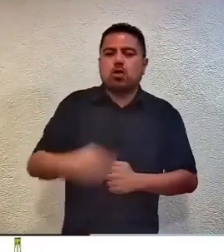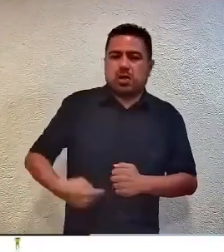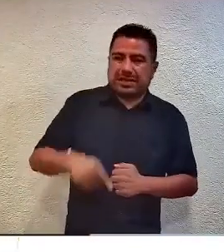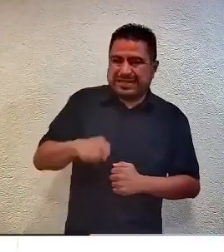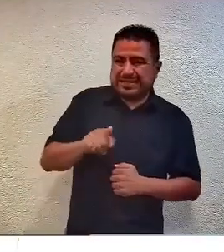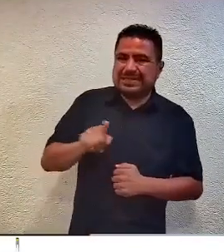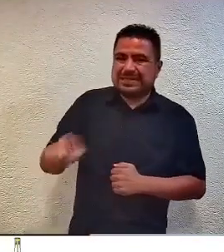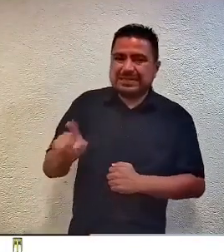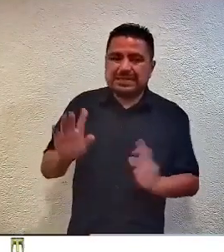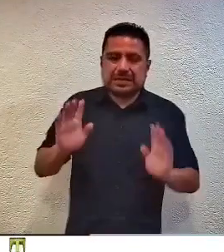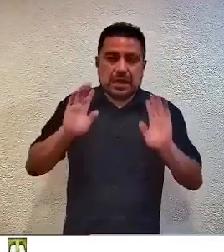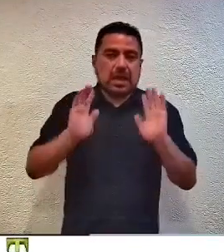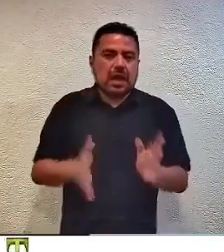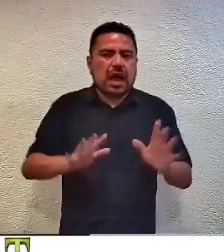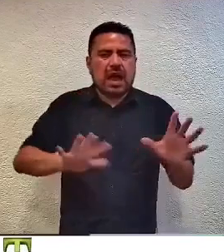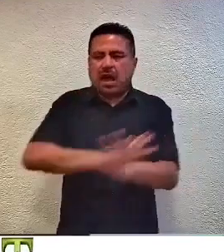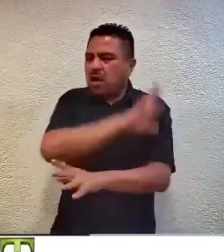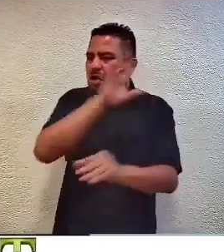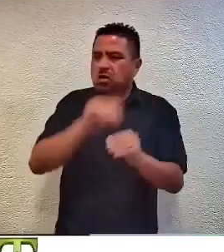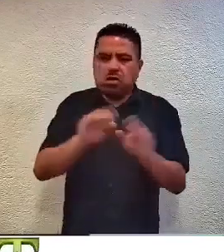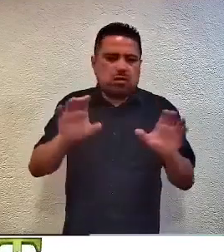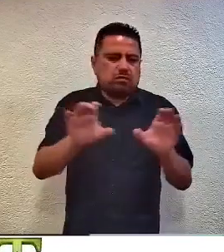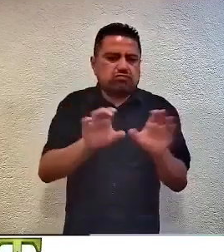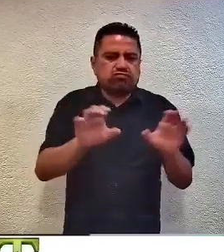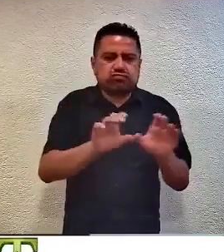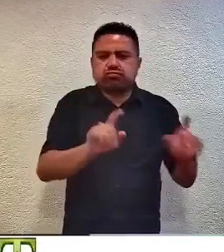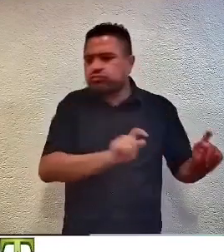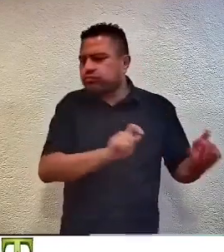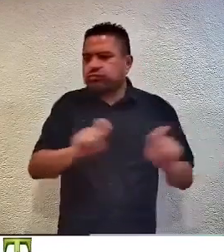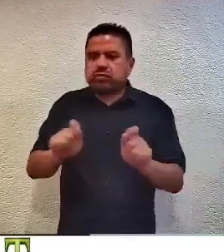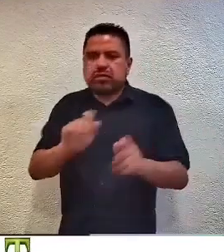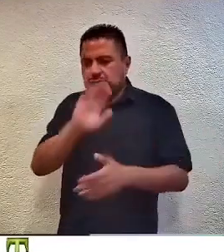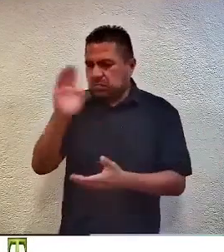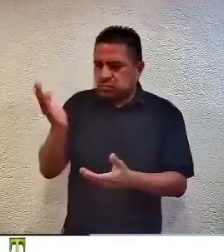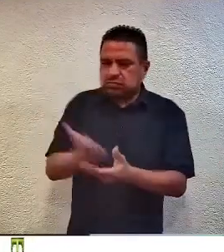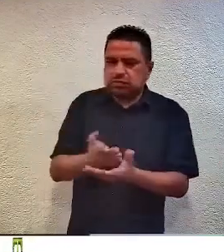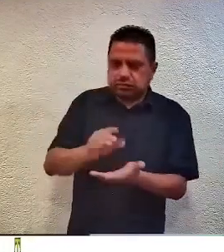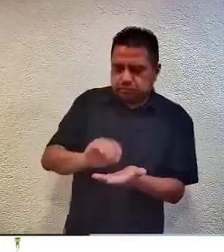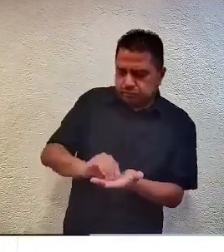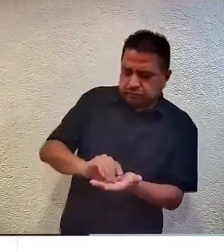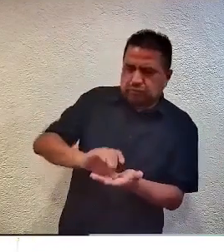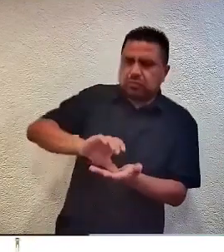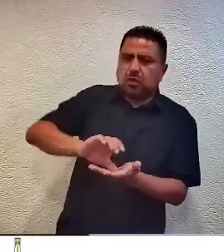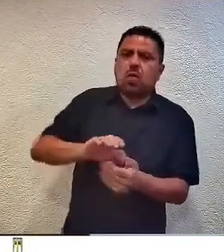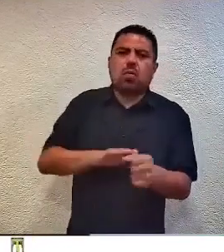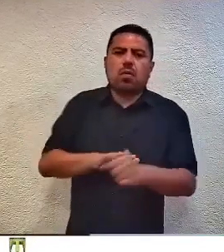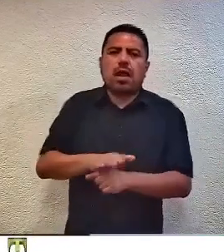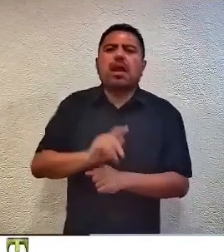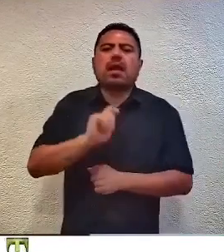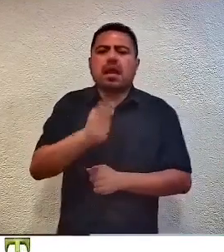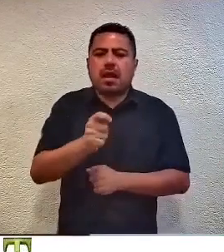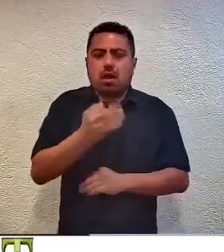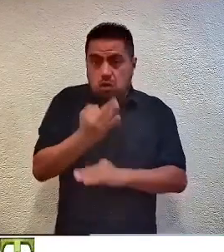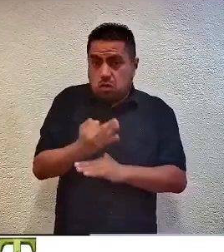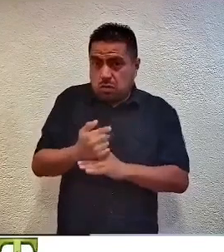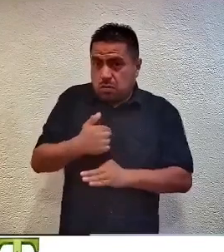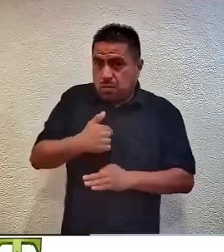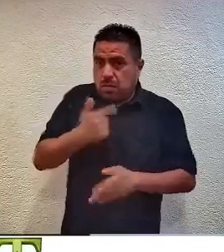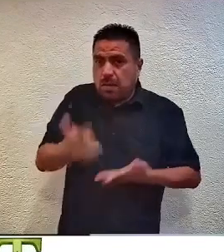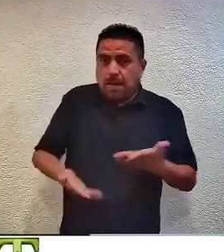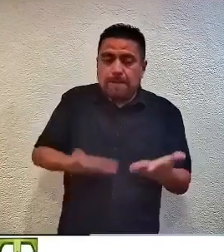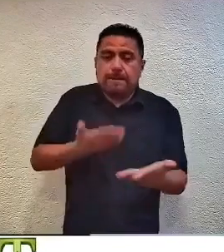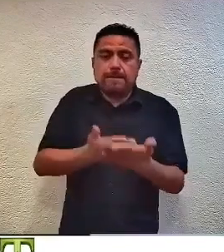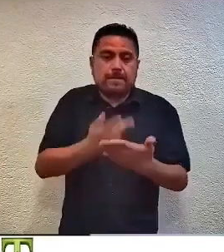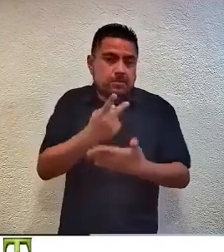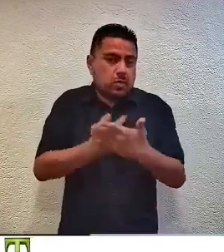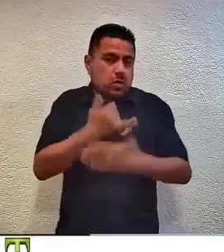ha mandado todas las constancias que obran en el expediente, con las cuales hoy estoy proponiendo el